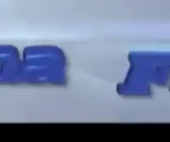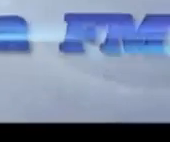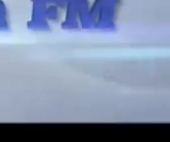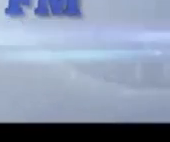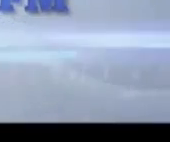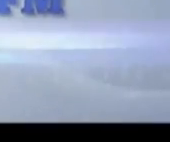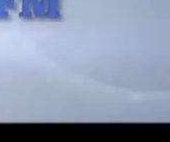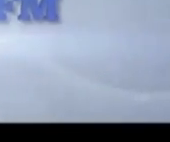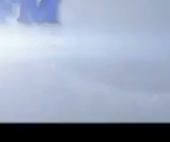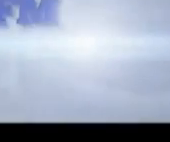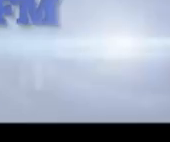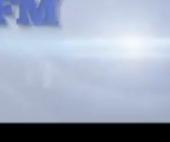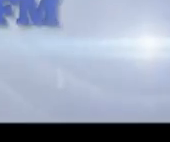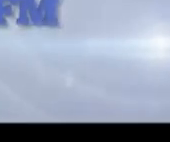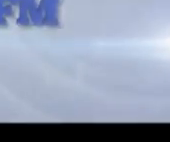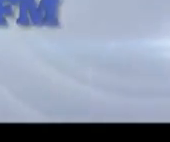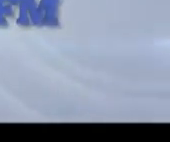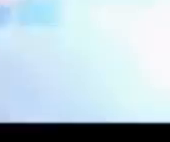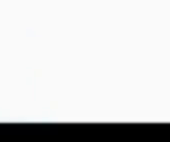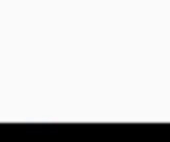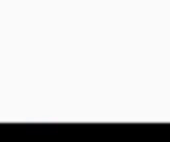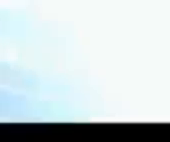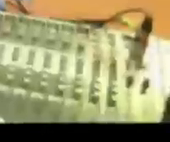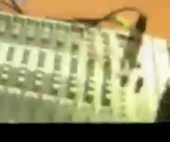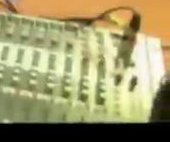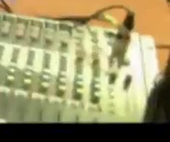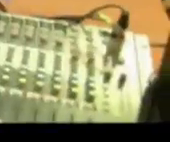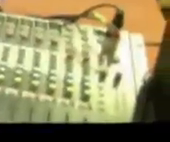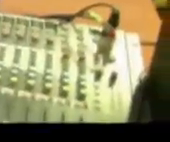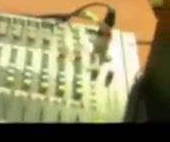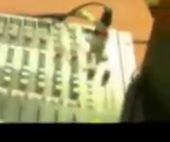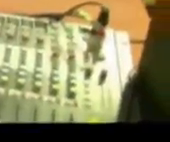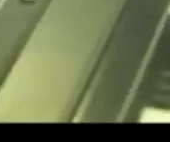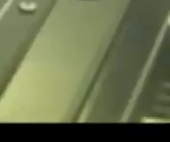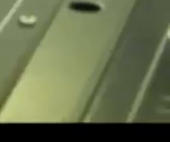Ahora, escúchanos en FM. Quito